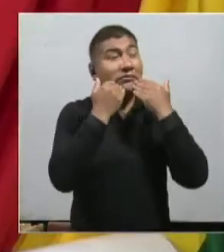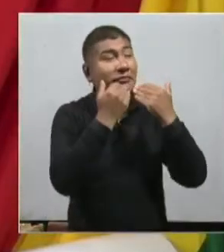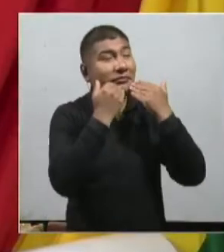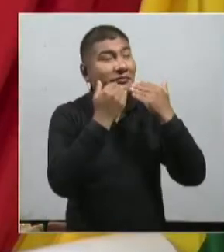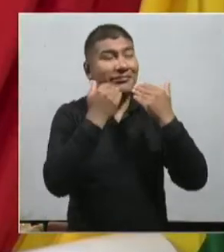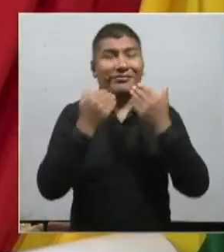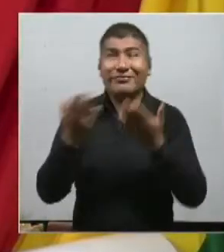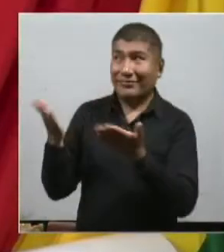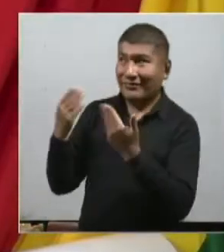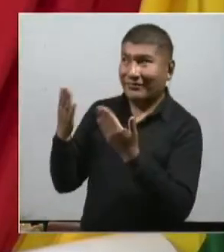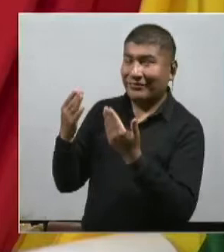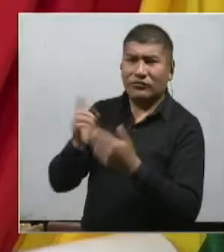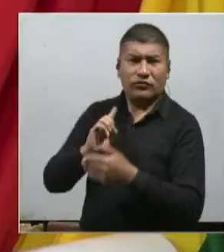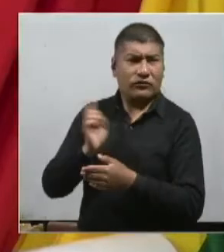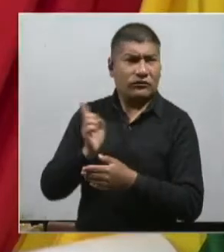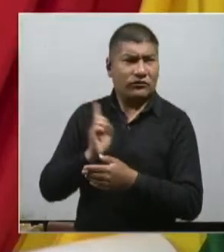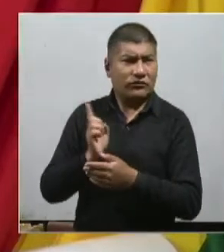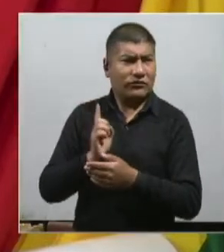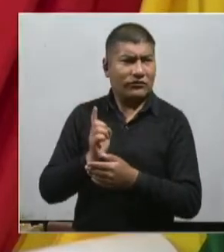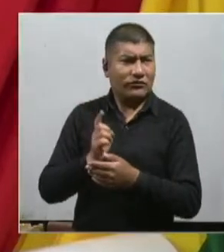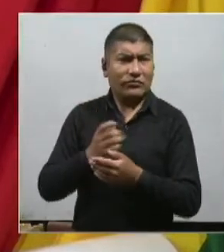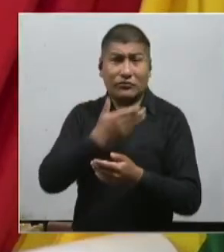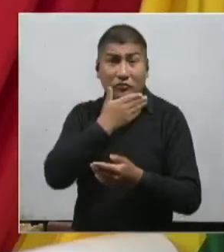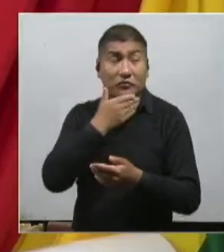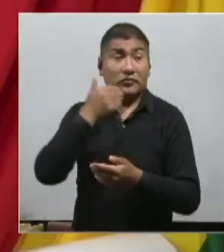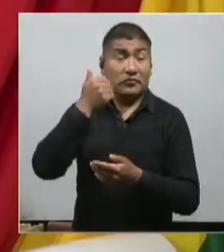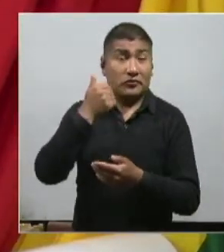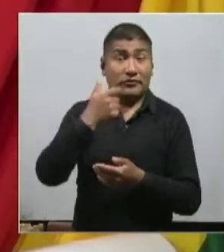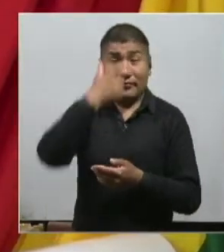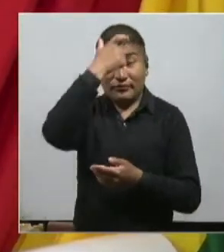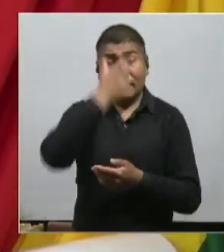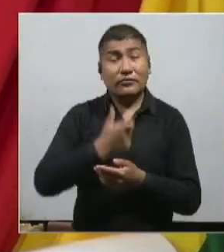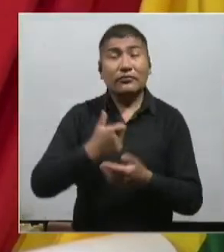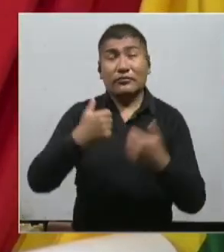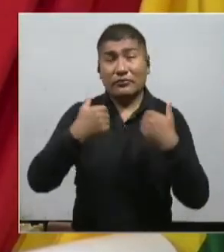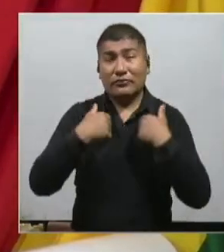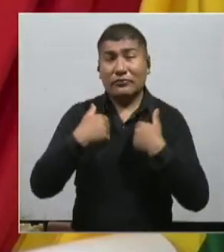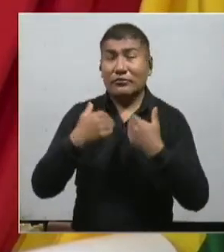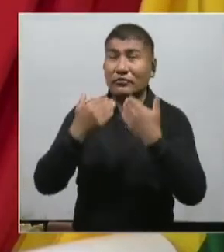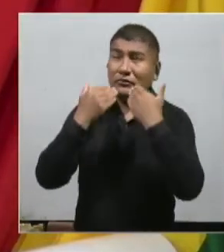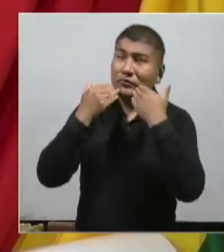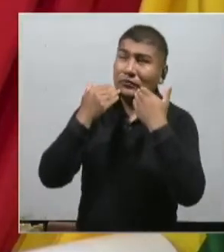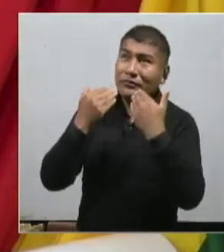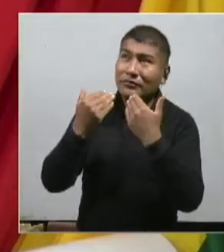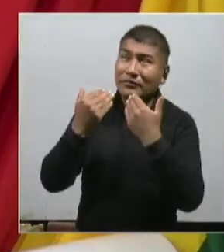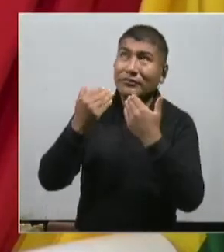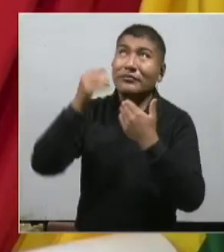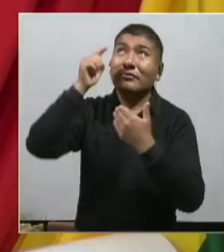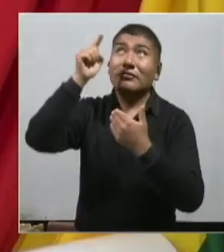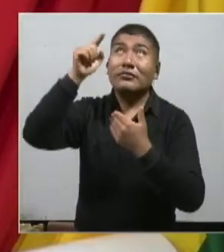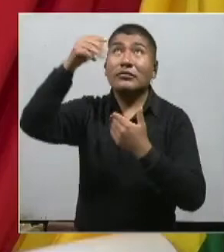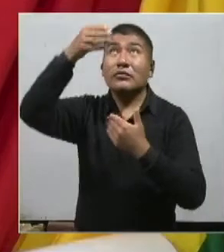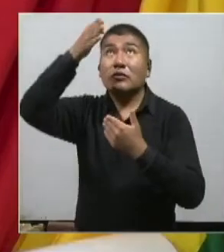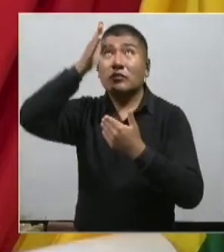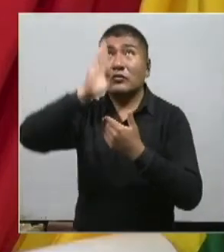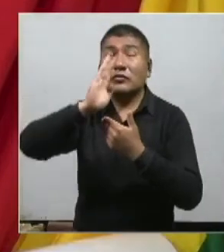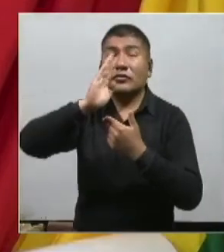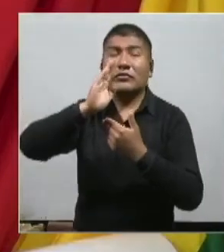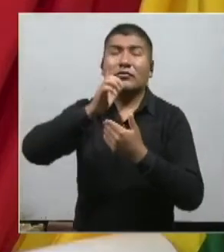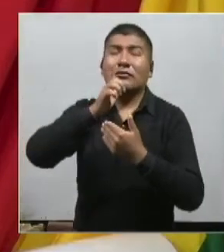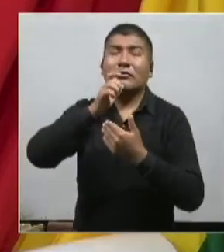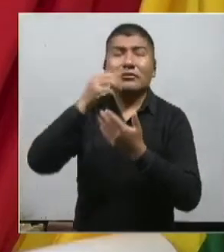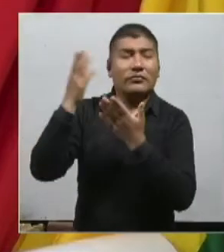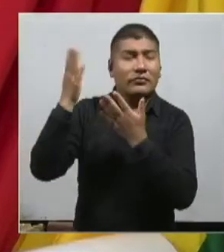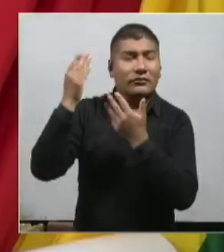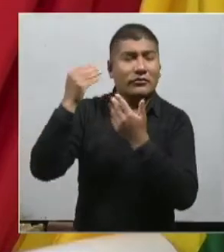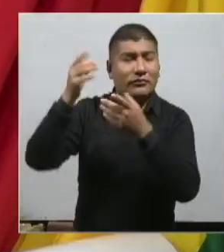creer, sino más bien que es él el que tiene que agradecer a ese Dios en quien espera